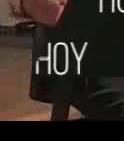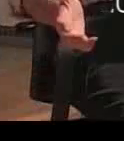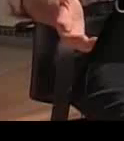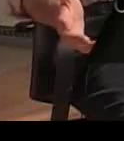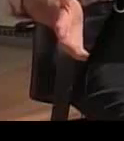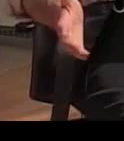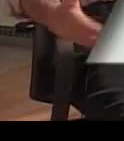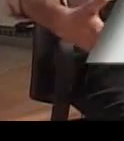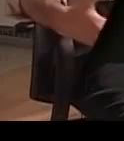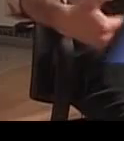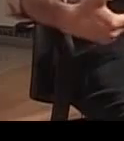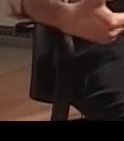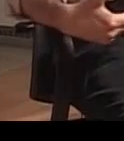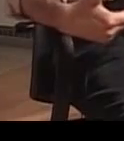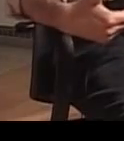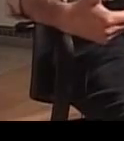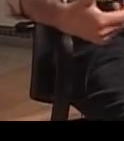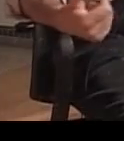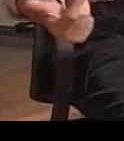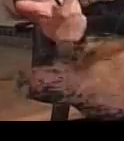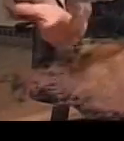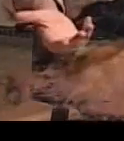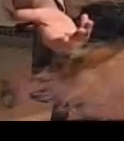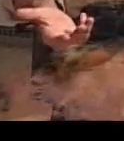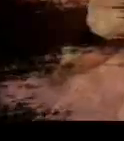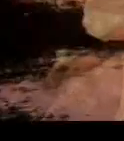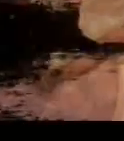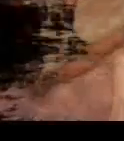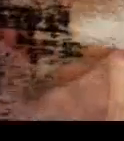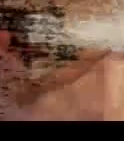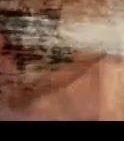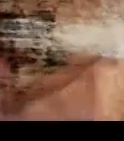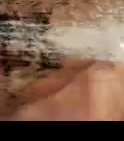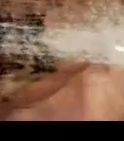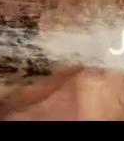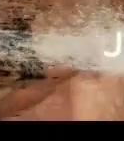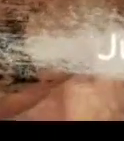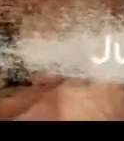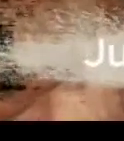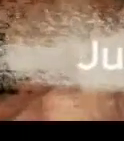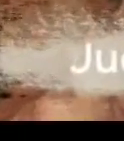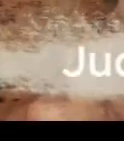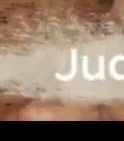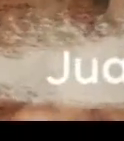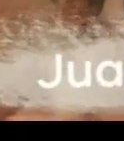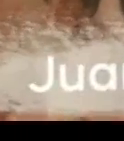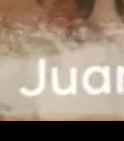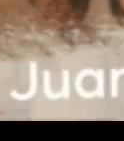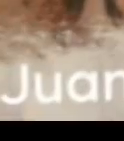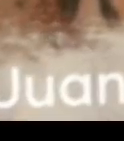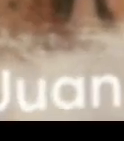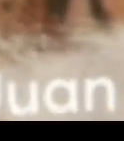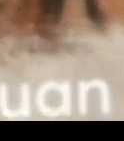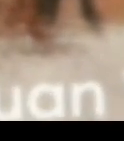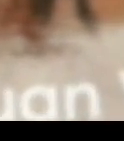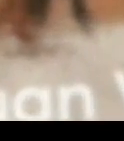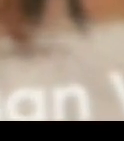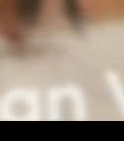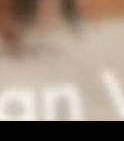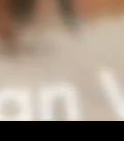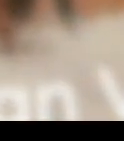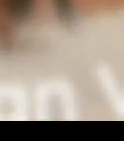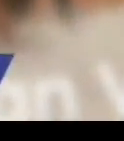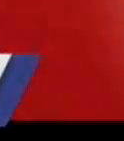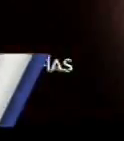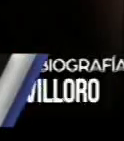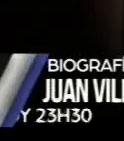Nuestra vida ocurre no solo donde estamos, sino donde no estamos. En este momento yo estoy hablando aquí, puede suceder algo en otro sitio que va a